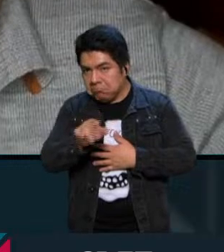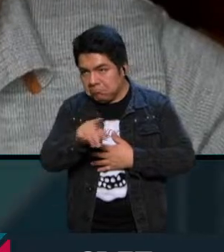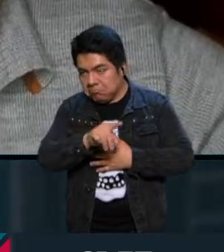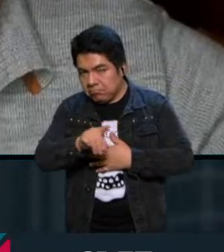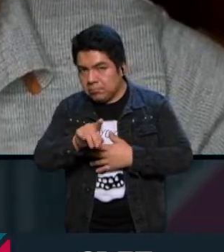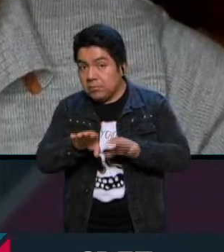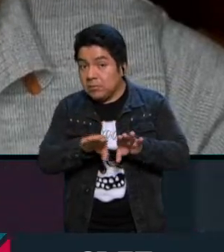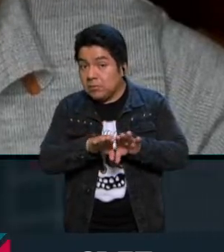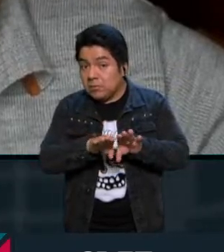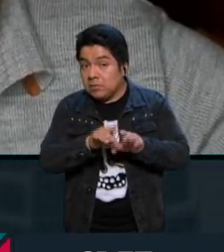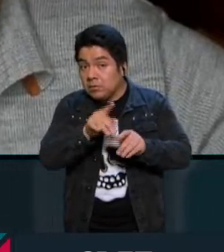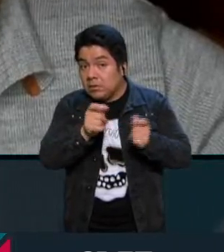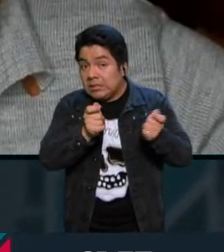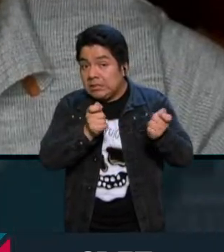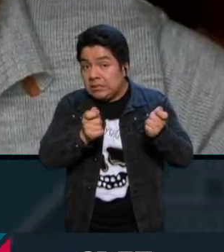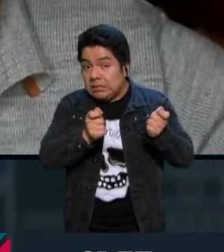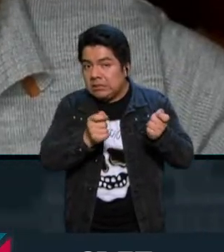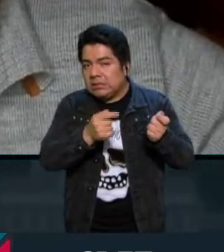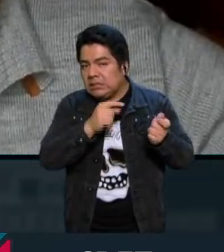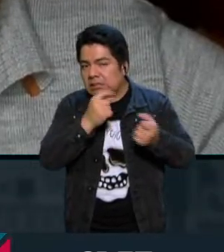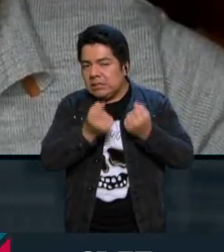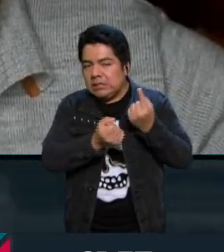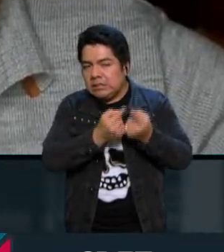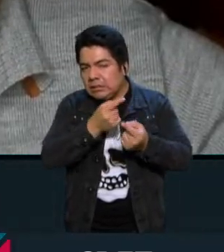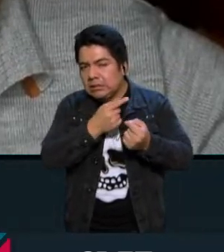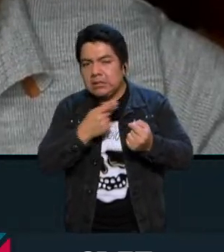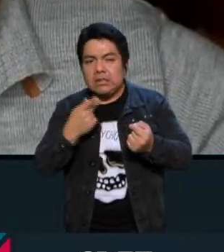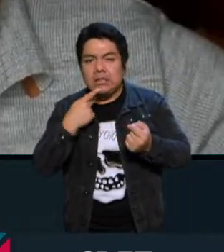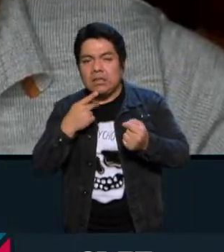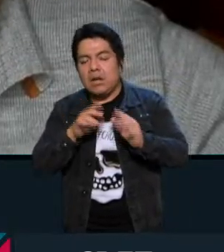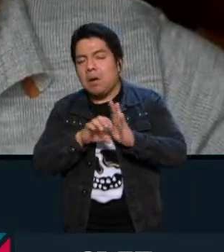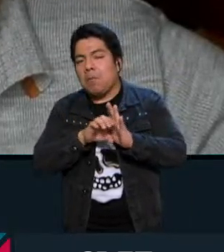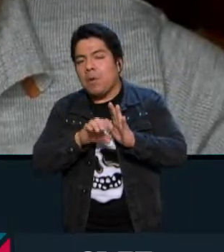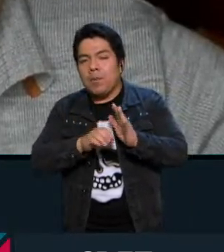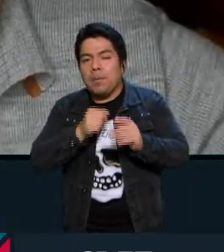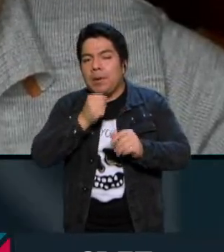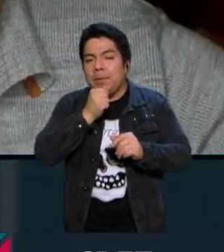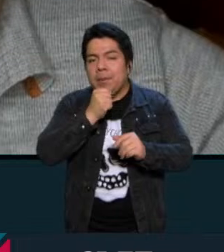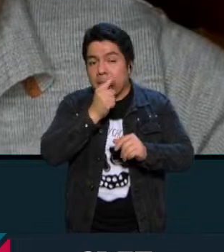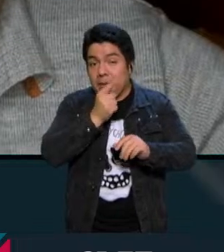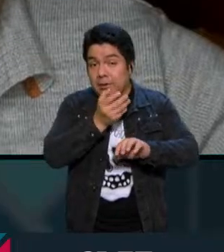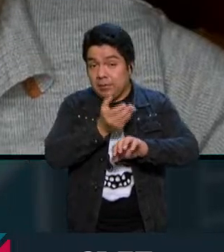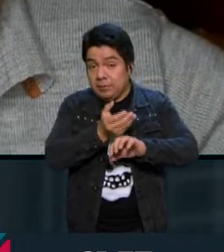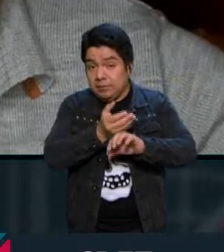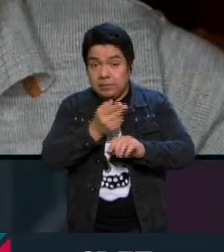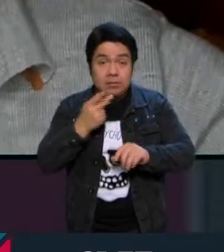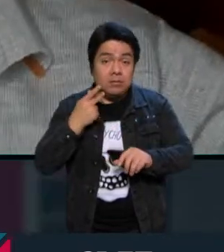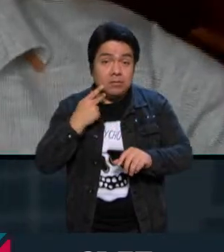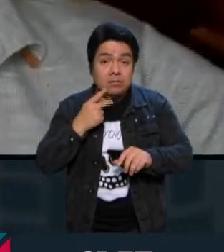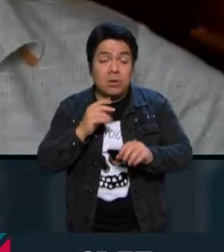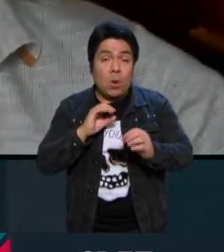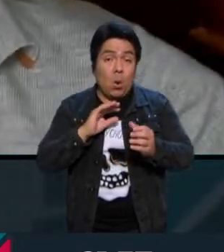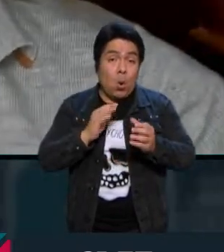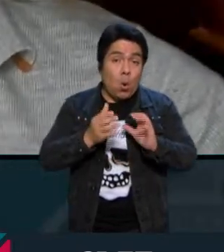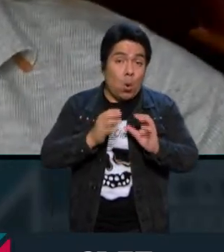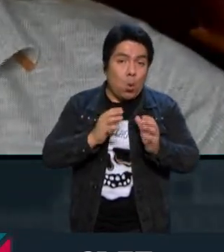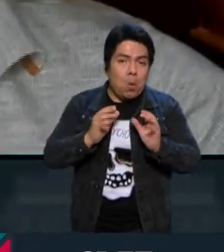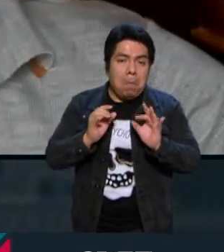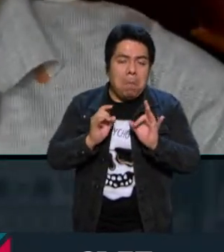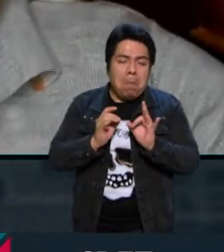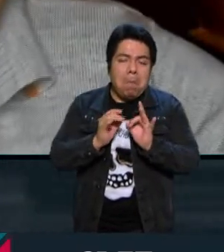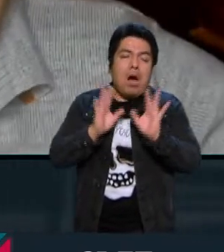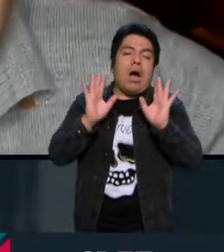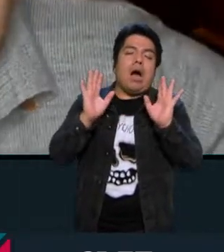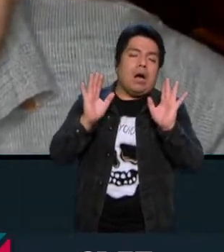cómo funcionan y se articulan también otros actores políticos no institucionales, como son los medios de comunicación en la política de Estados Unidos, o fue casualidad de que